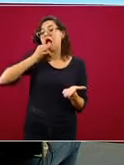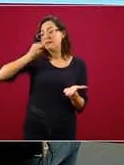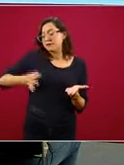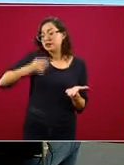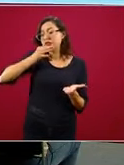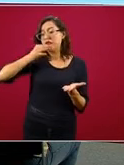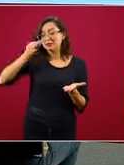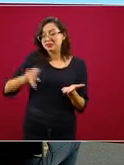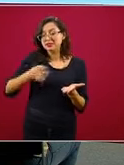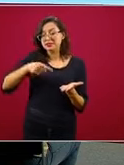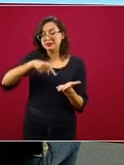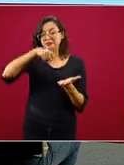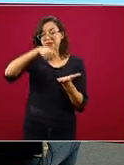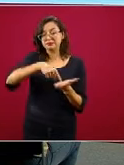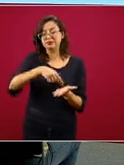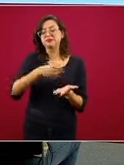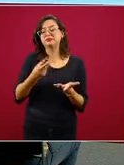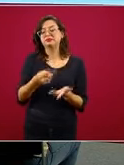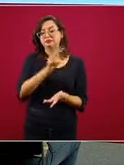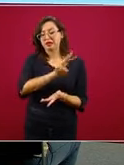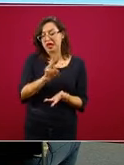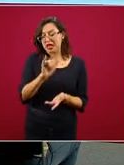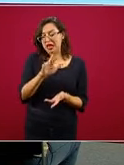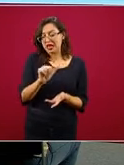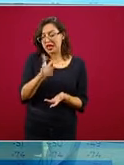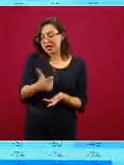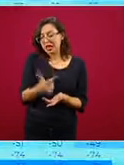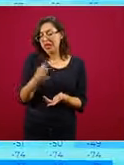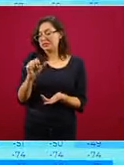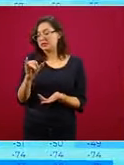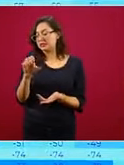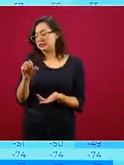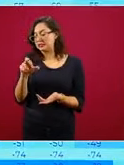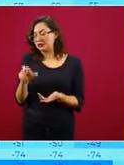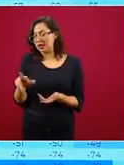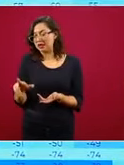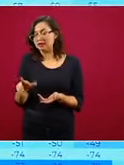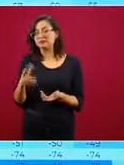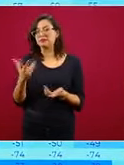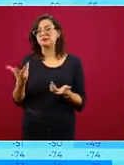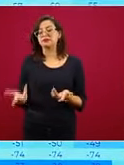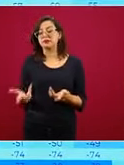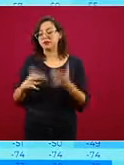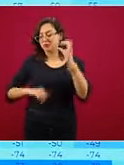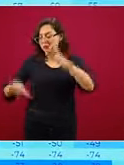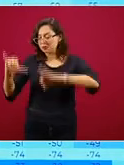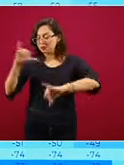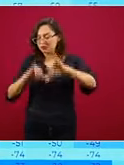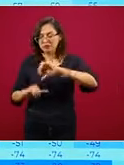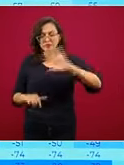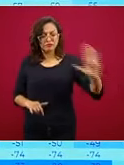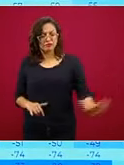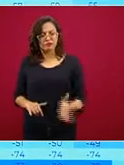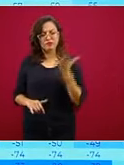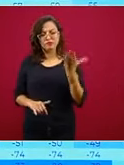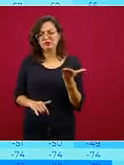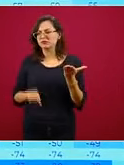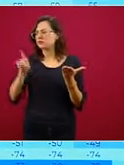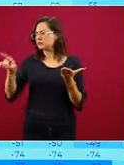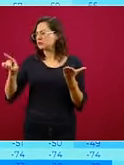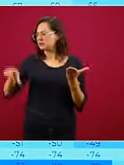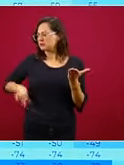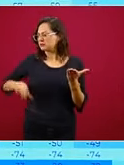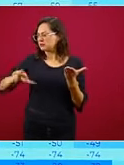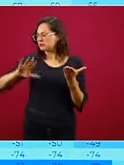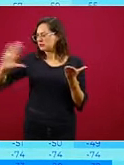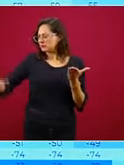canales oficiales, la plataforma de la Red Irak, la plataforma de CISBER, los datos de laboratorio, no son consistentes en